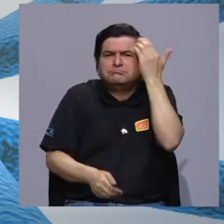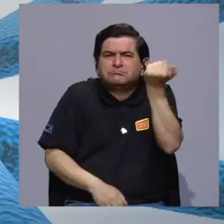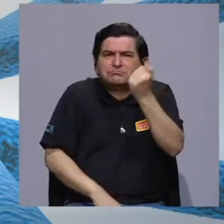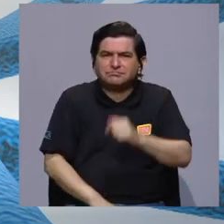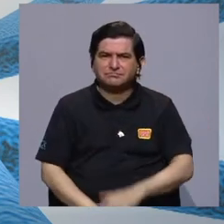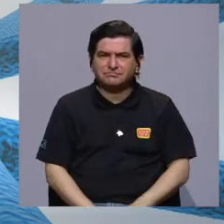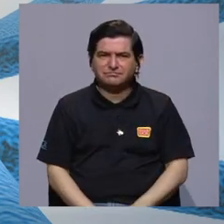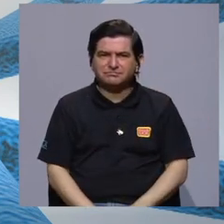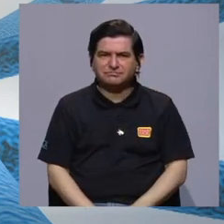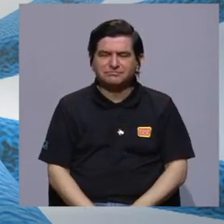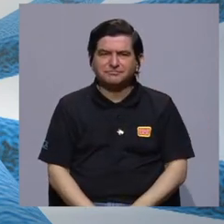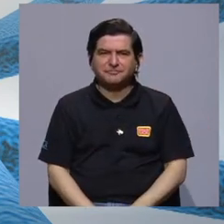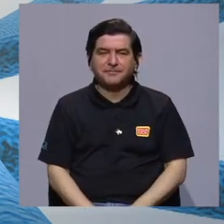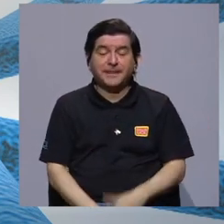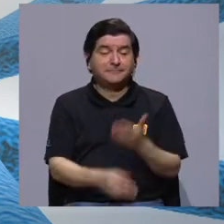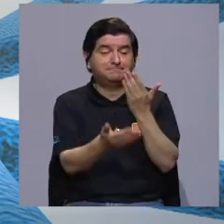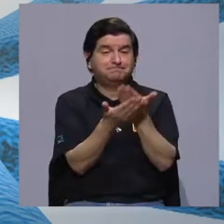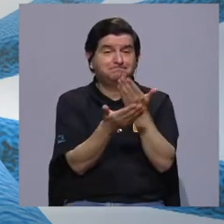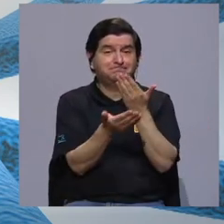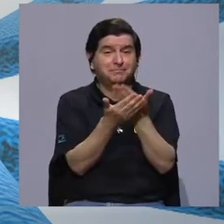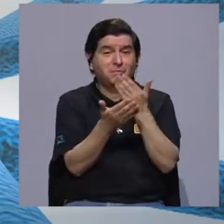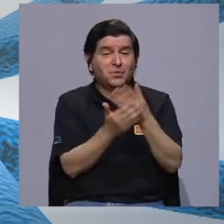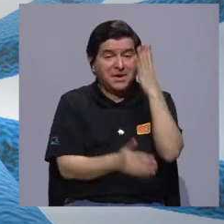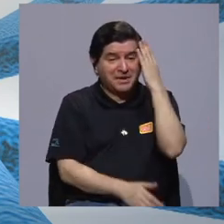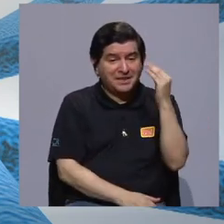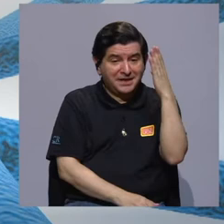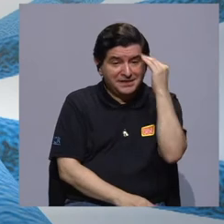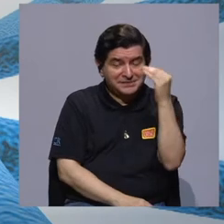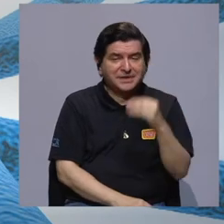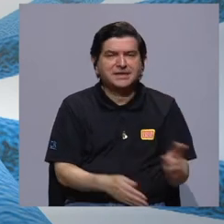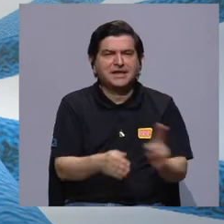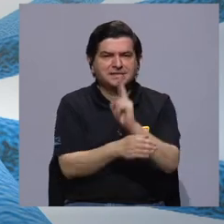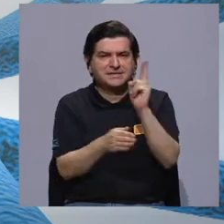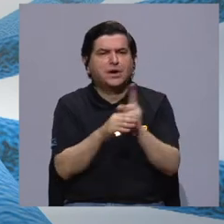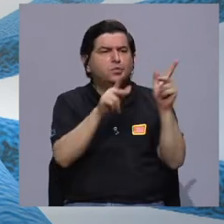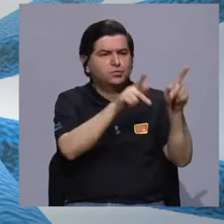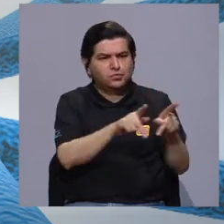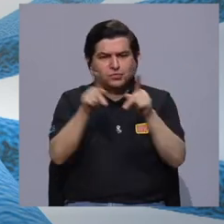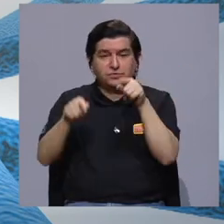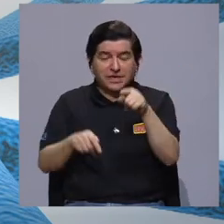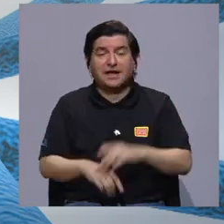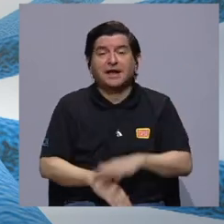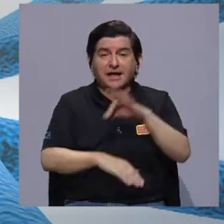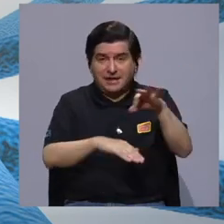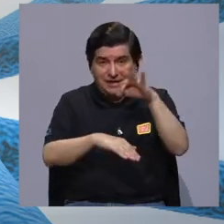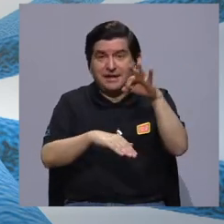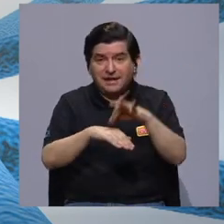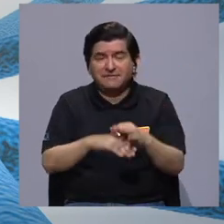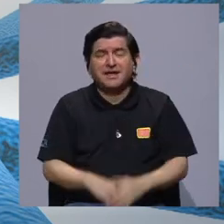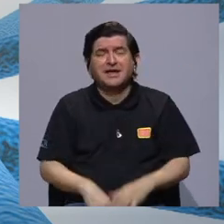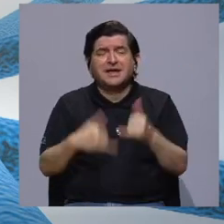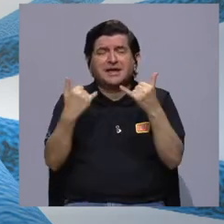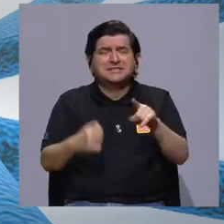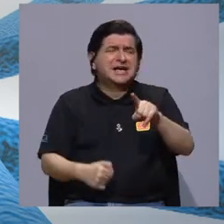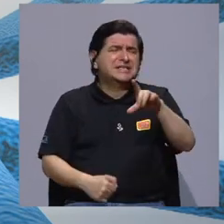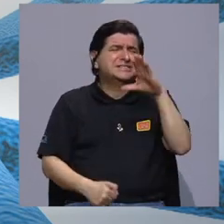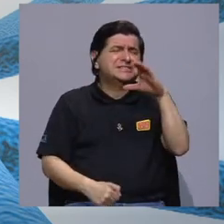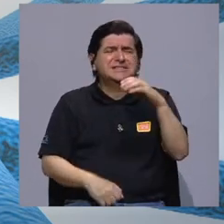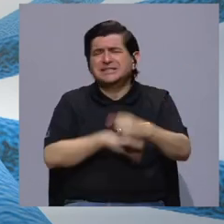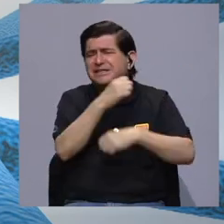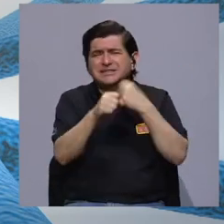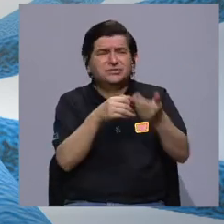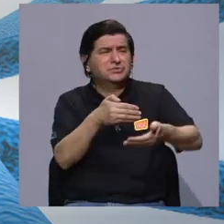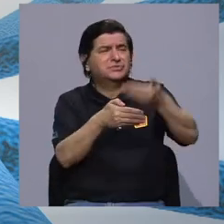Adrián? La evidencia empírica, el uso que le da la gente a estas abejas por cientos